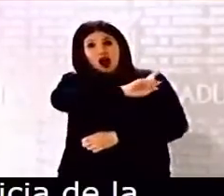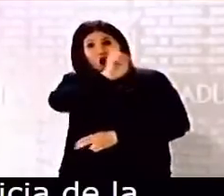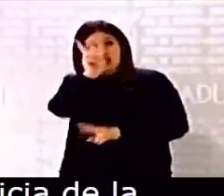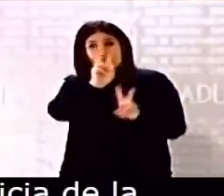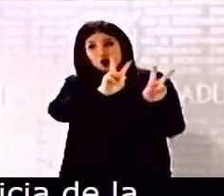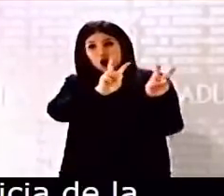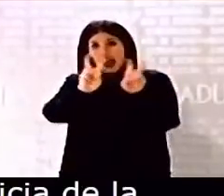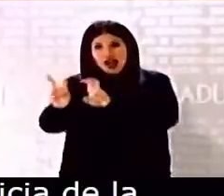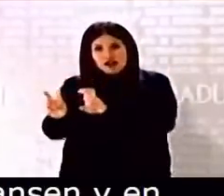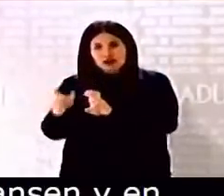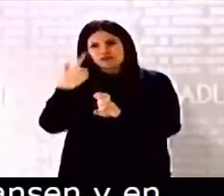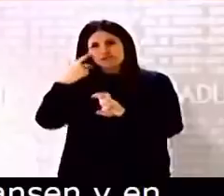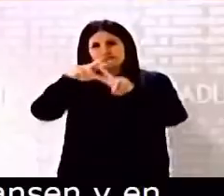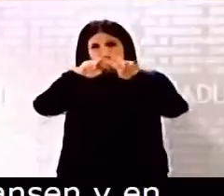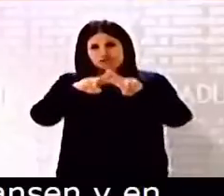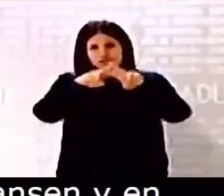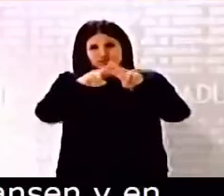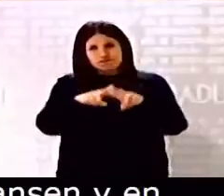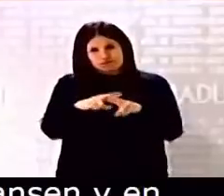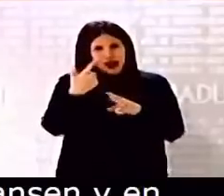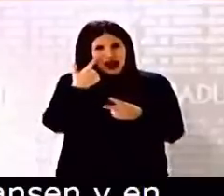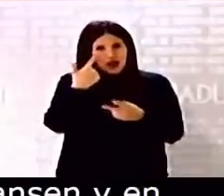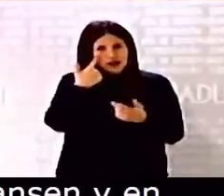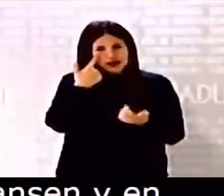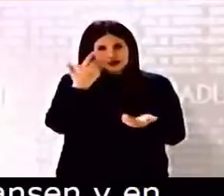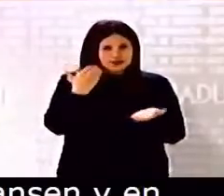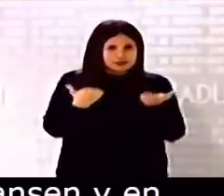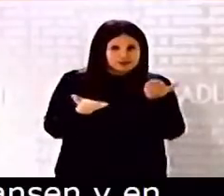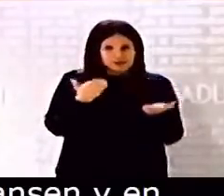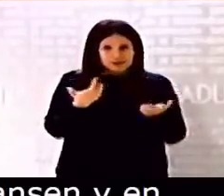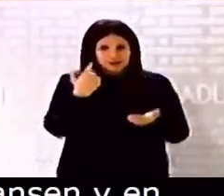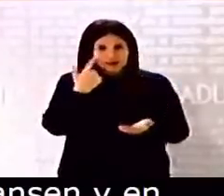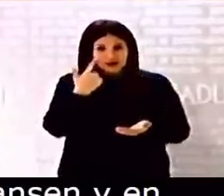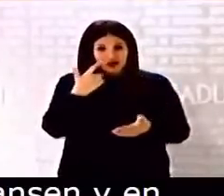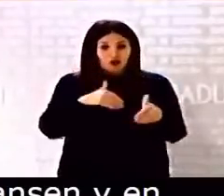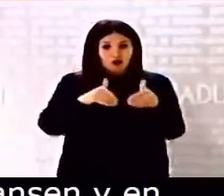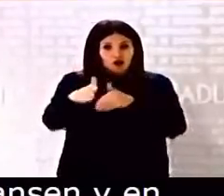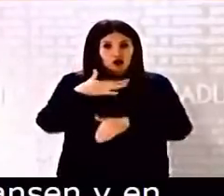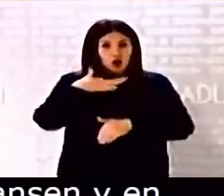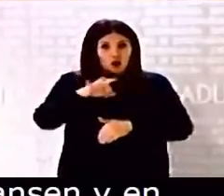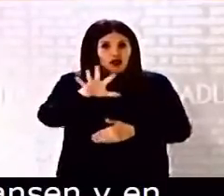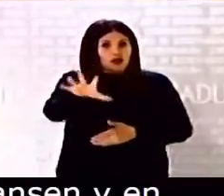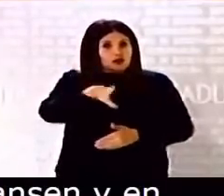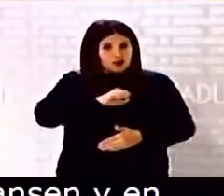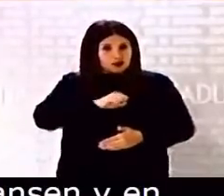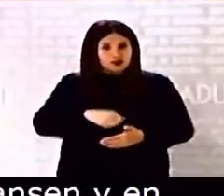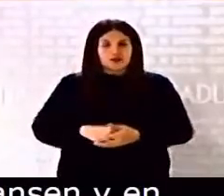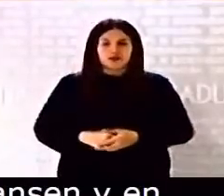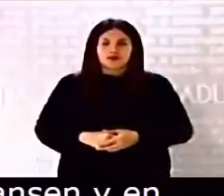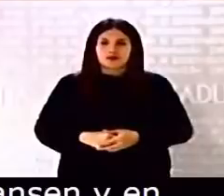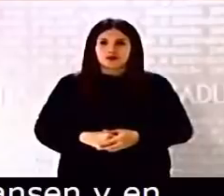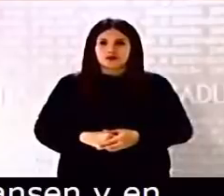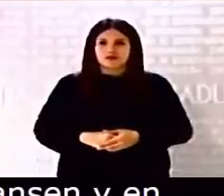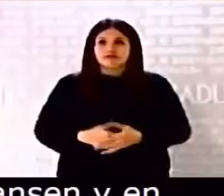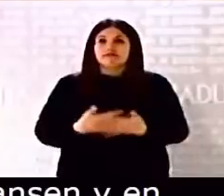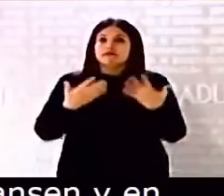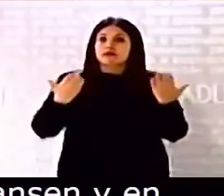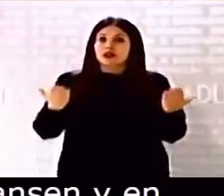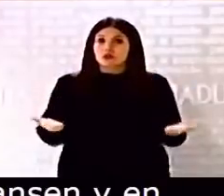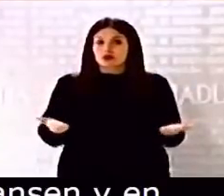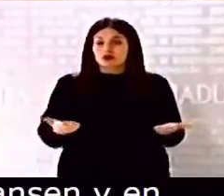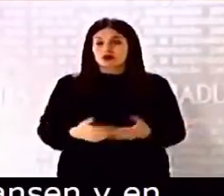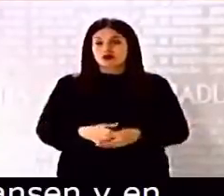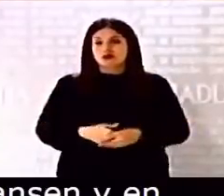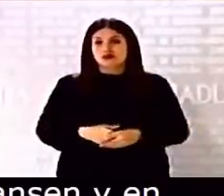incorporando a nuestro portfolio, a nuestro catálogo de vacunas. Por